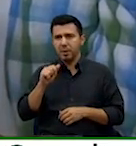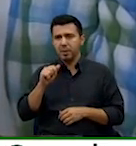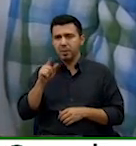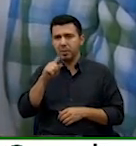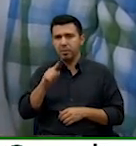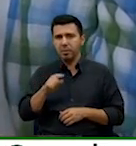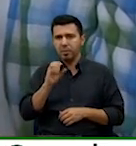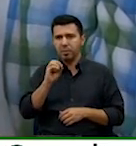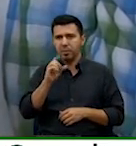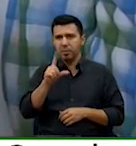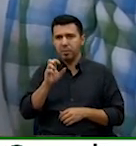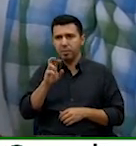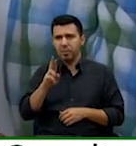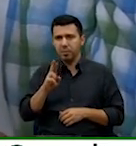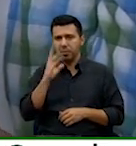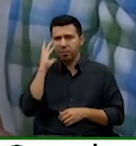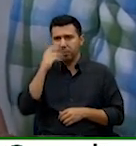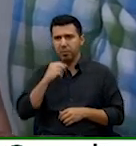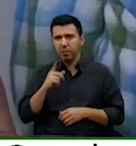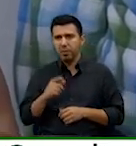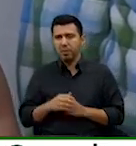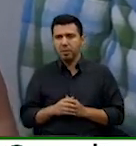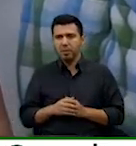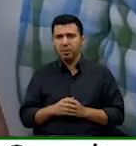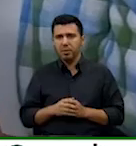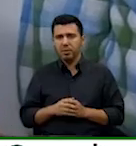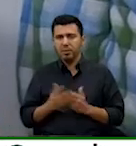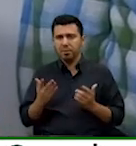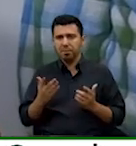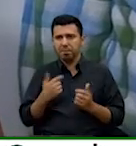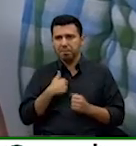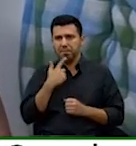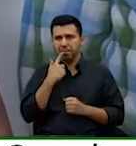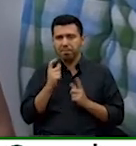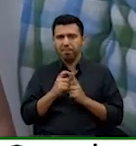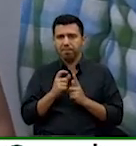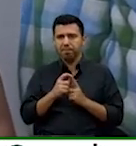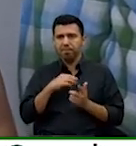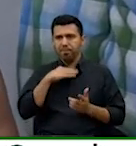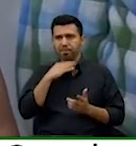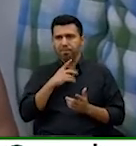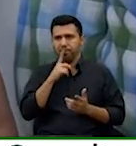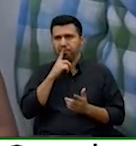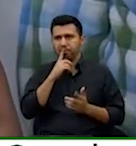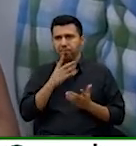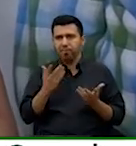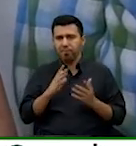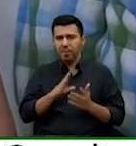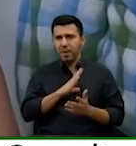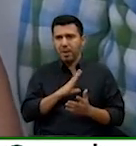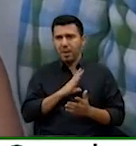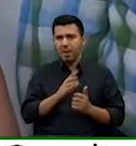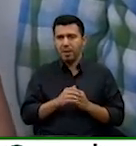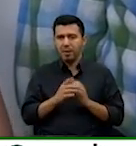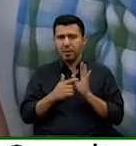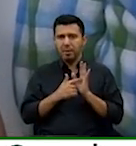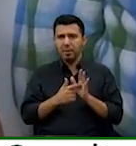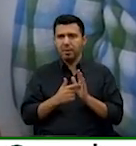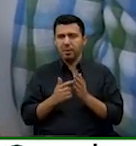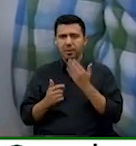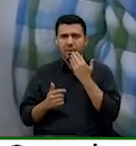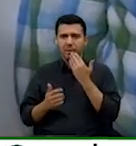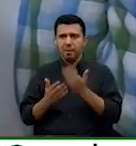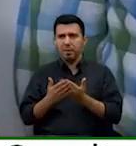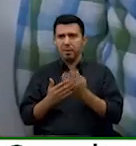evento, estuvo muy bonito, esto no hay nada que decir, las palabras sobran, estuvo elegante el evento, y gracias al